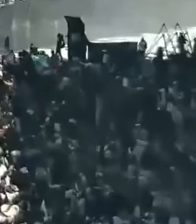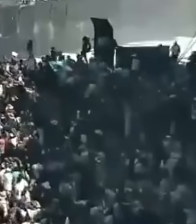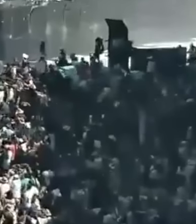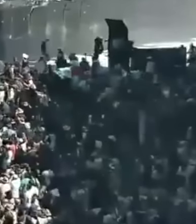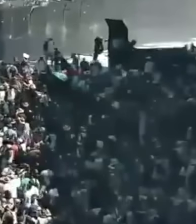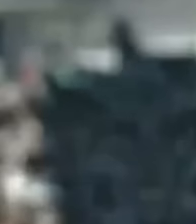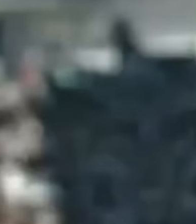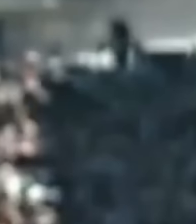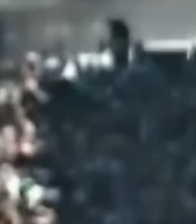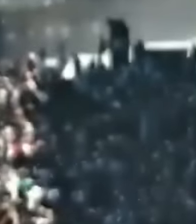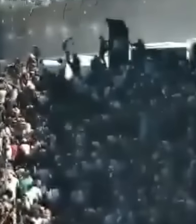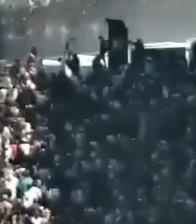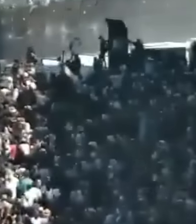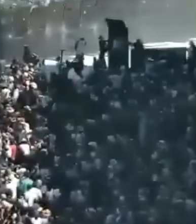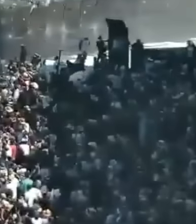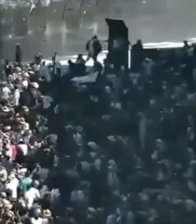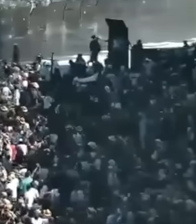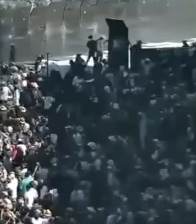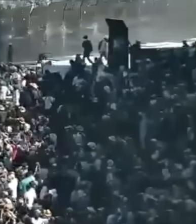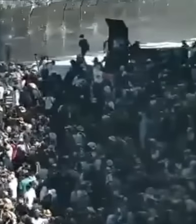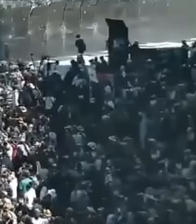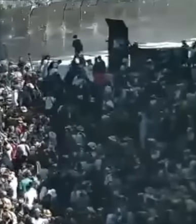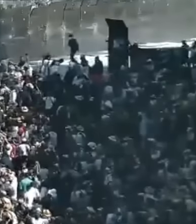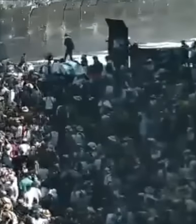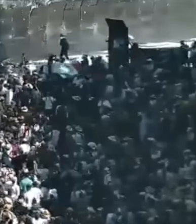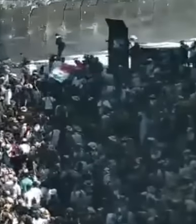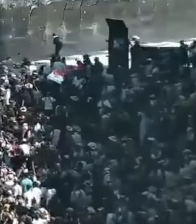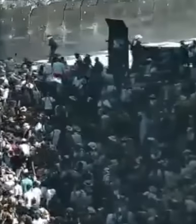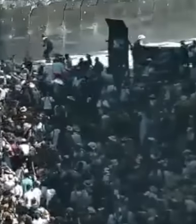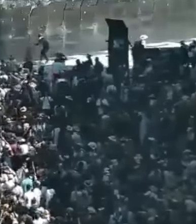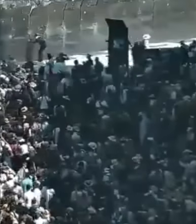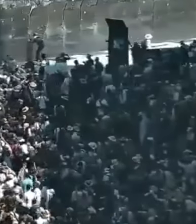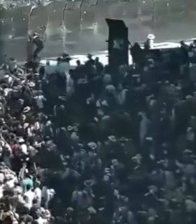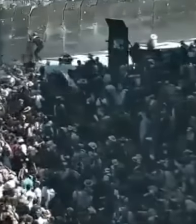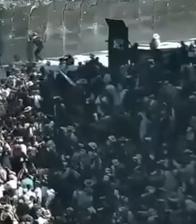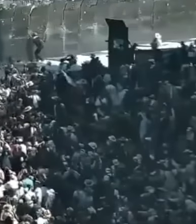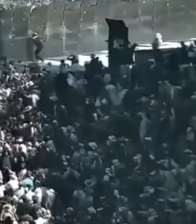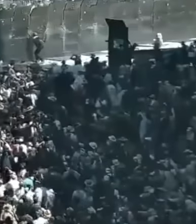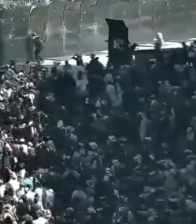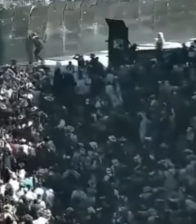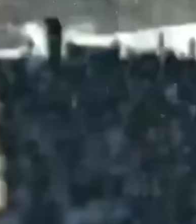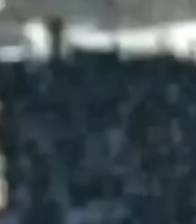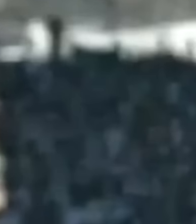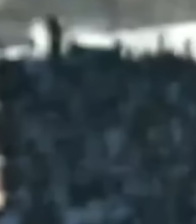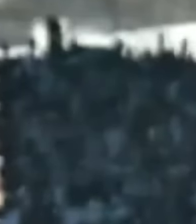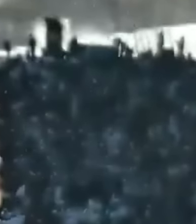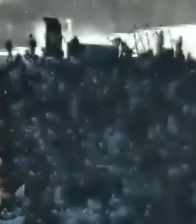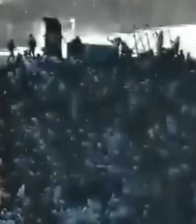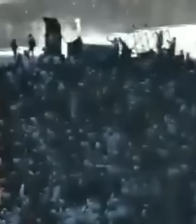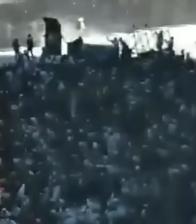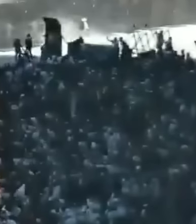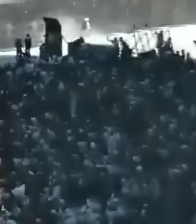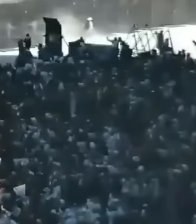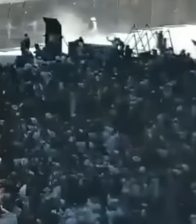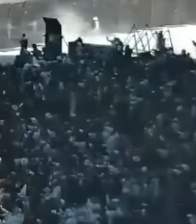Este fin de semana el bloque opositor quiso retar al gobierno de México con una marcha llena de violencia. Ante esto,